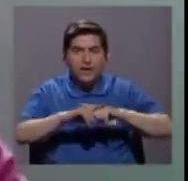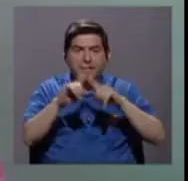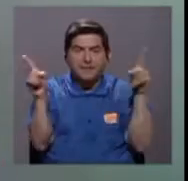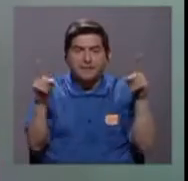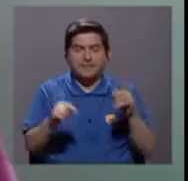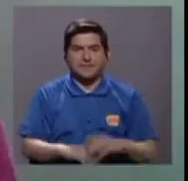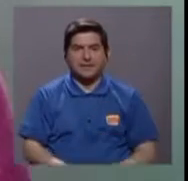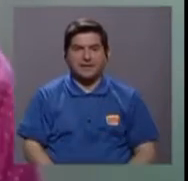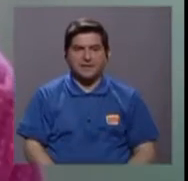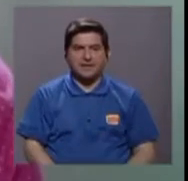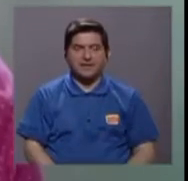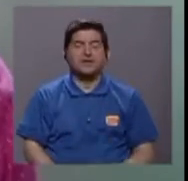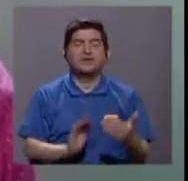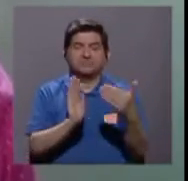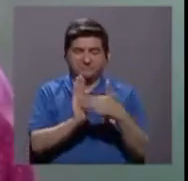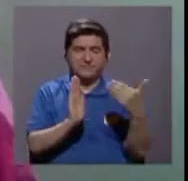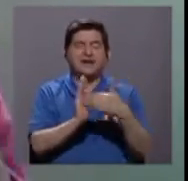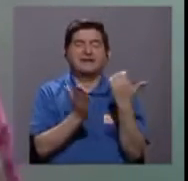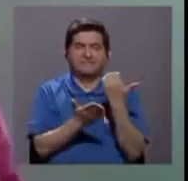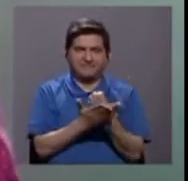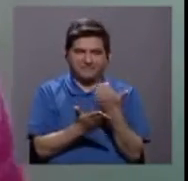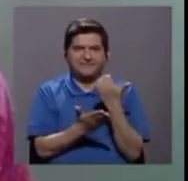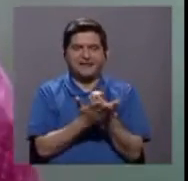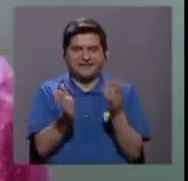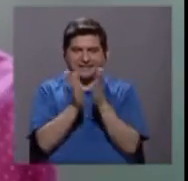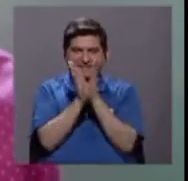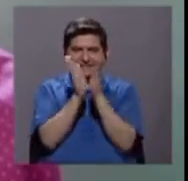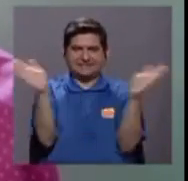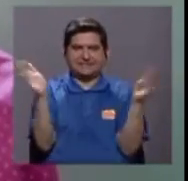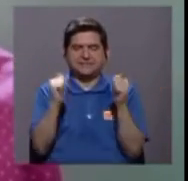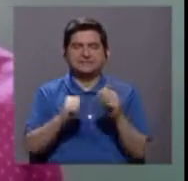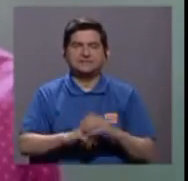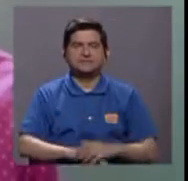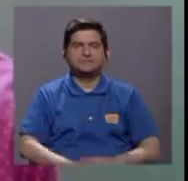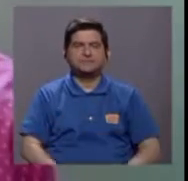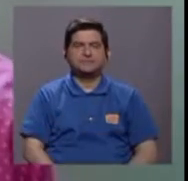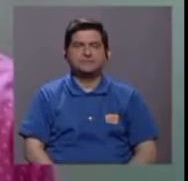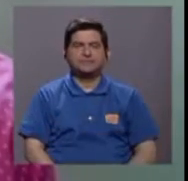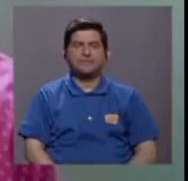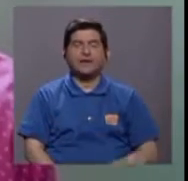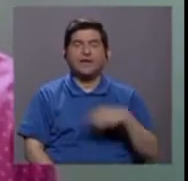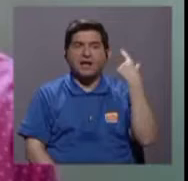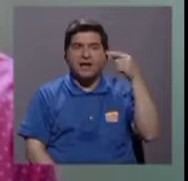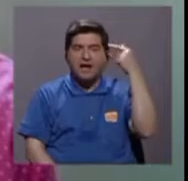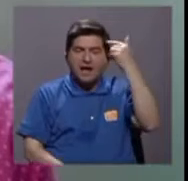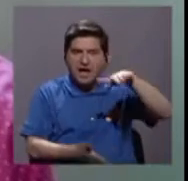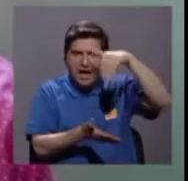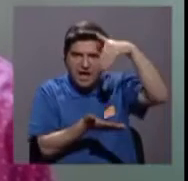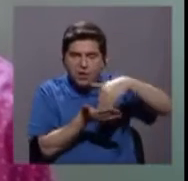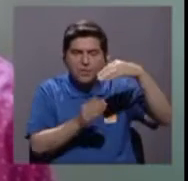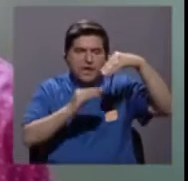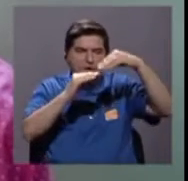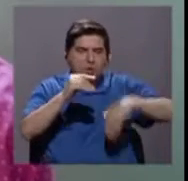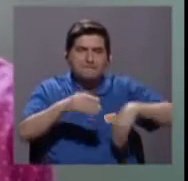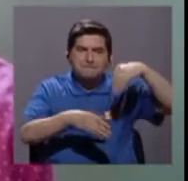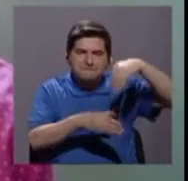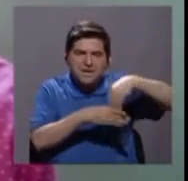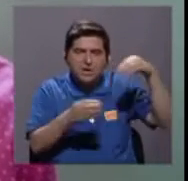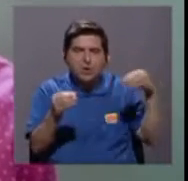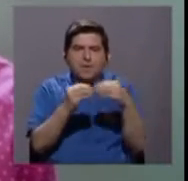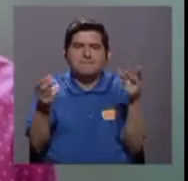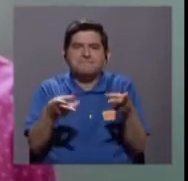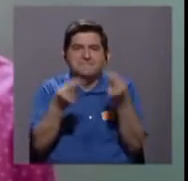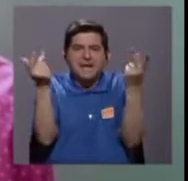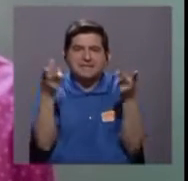ellas, digamos, afectan a la economía en general. Entonces, al tener el gobierno central menos ingresos y más